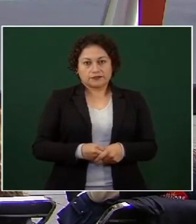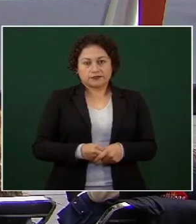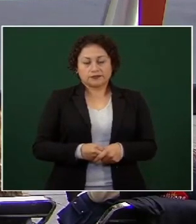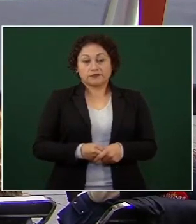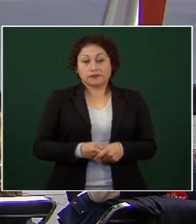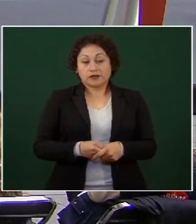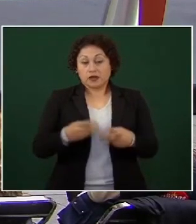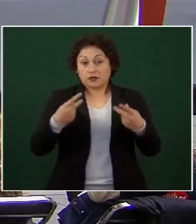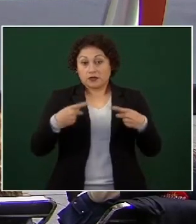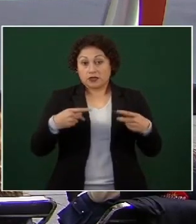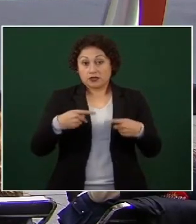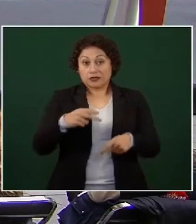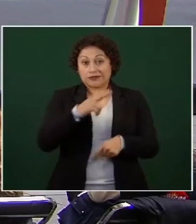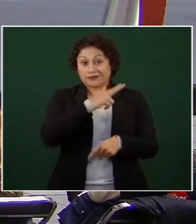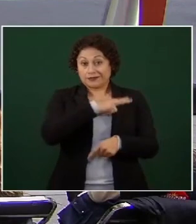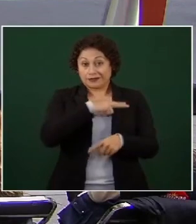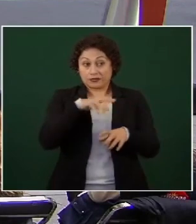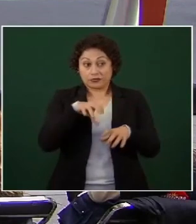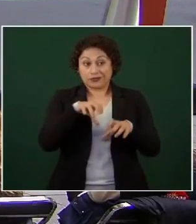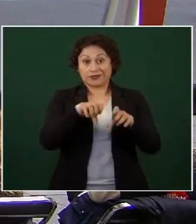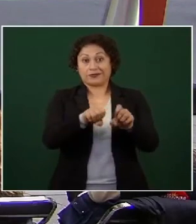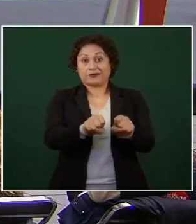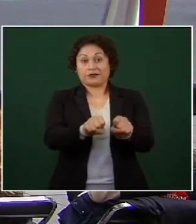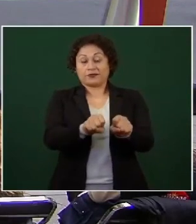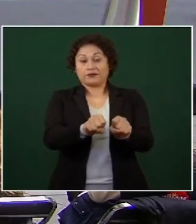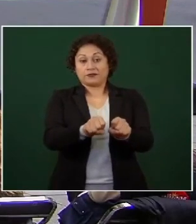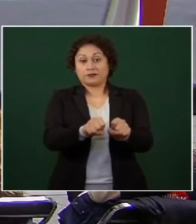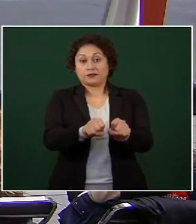Heridos y detenidos,